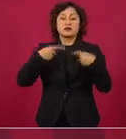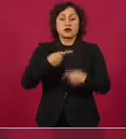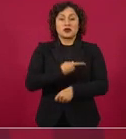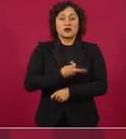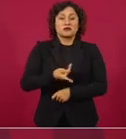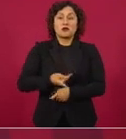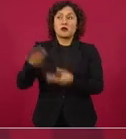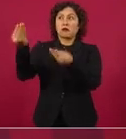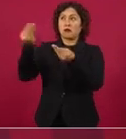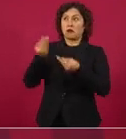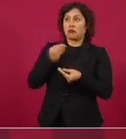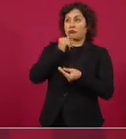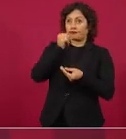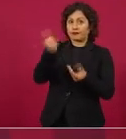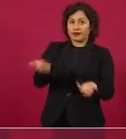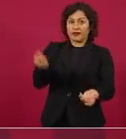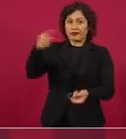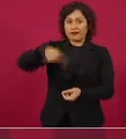Todo se lo robaban.